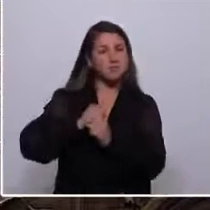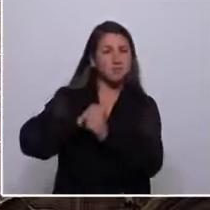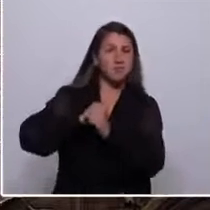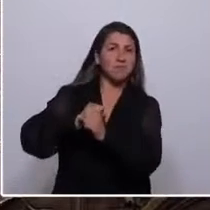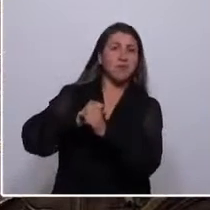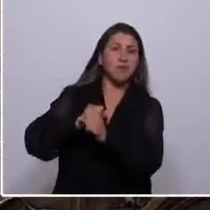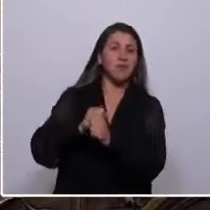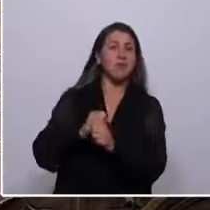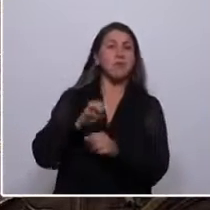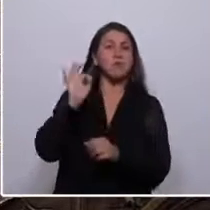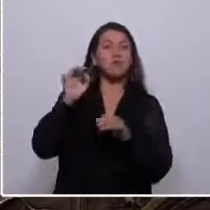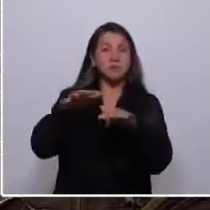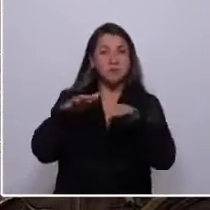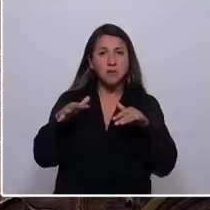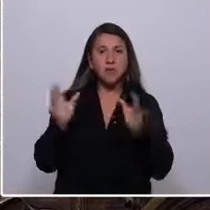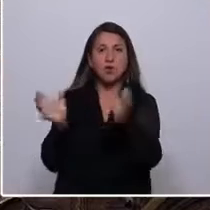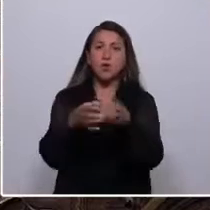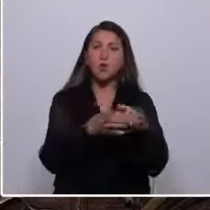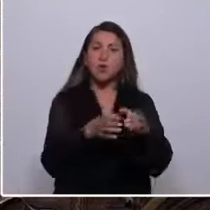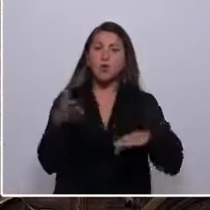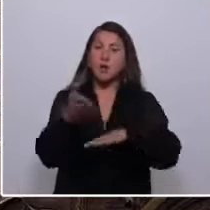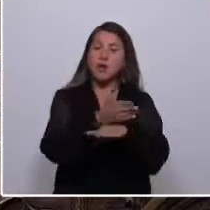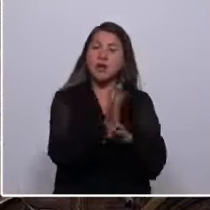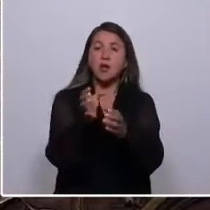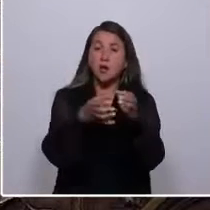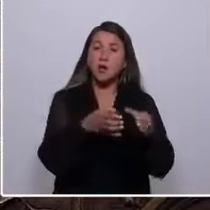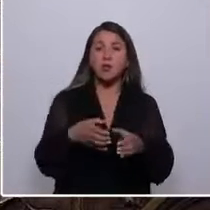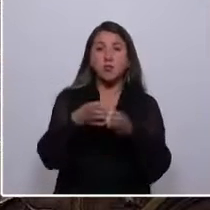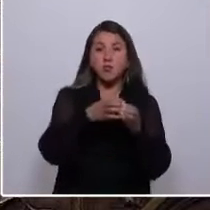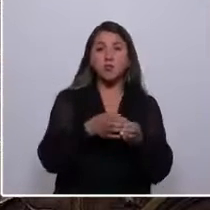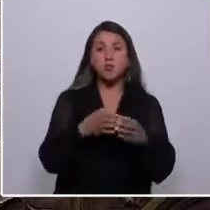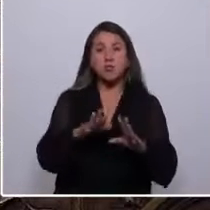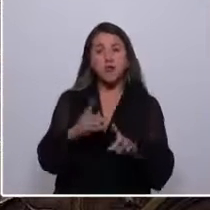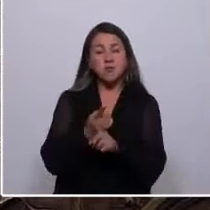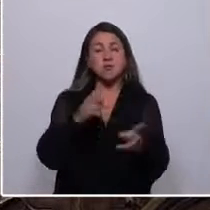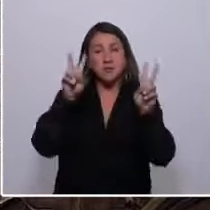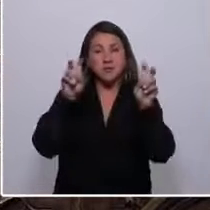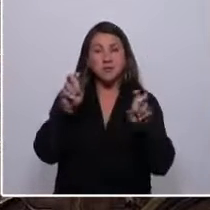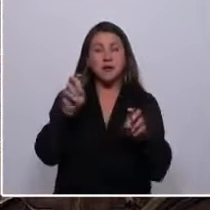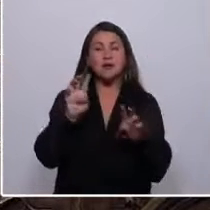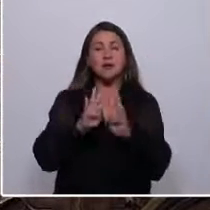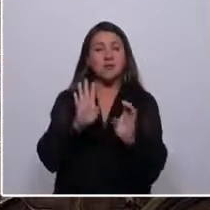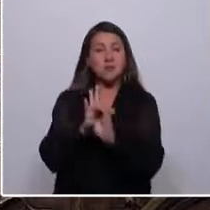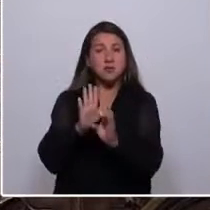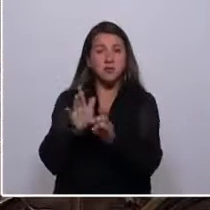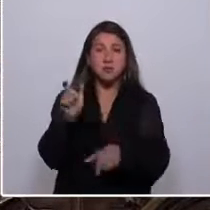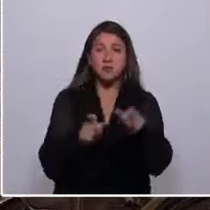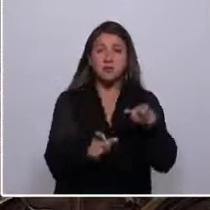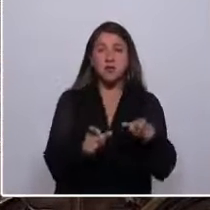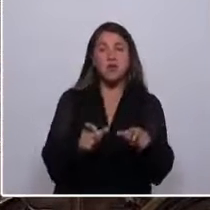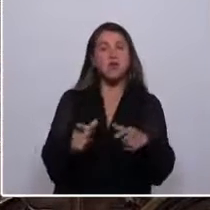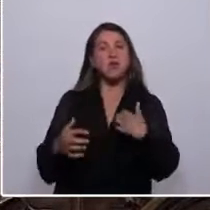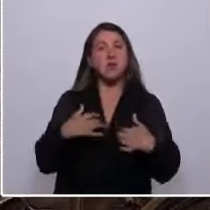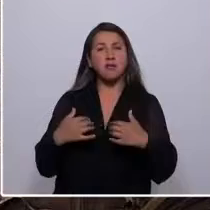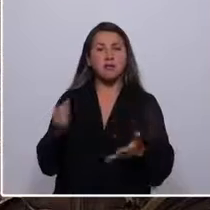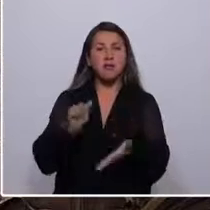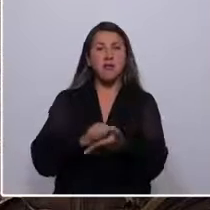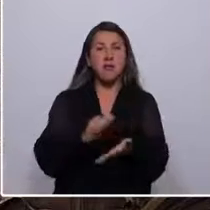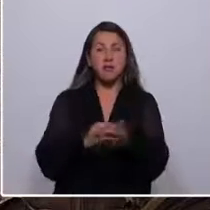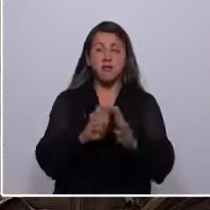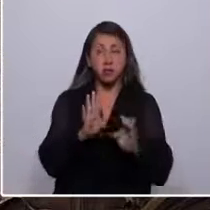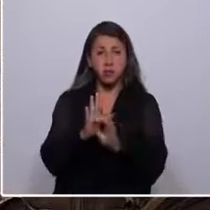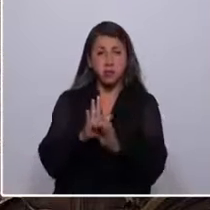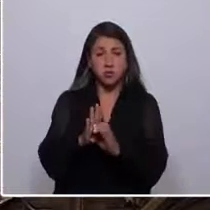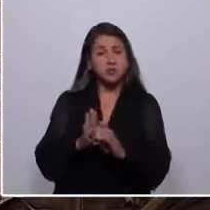las asambleas, a los colectivos y a los territorios, a desbordar la convención, a que las propuestas de la gente van a estar en la constituyente, a que los territorios se van a